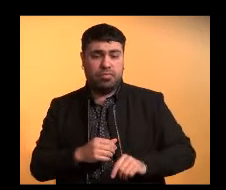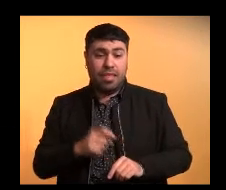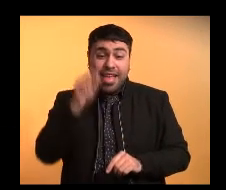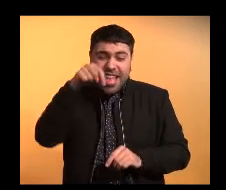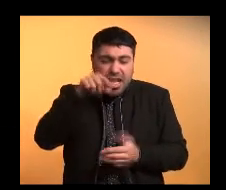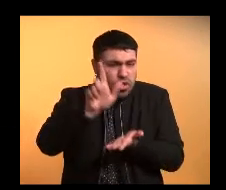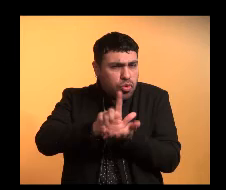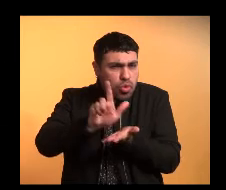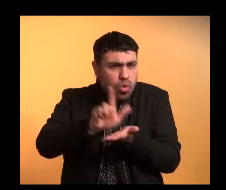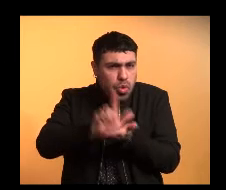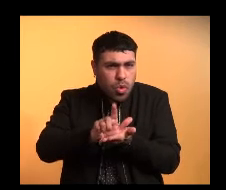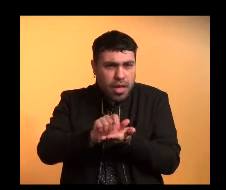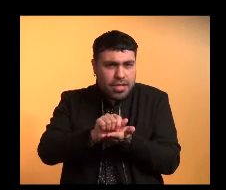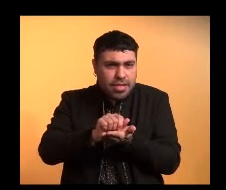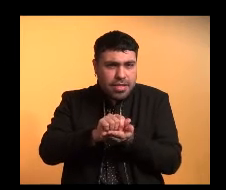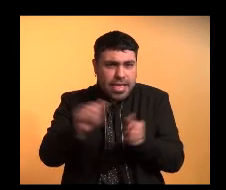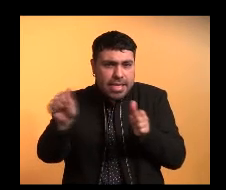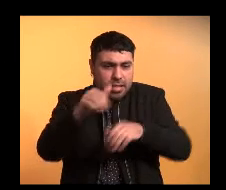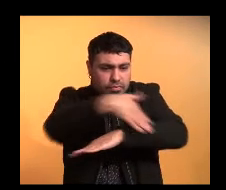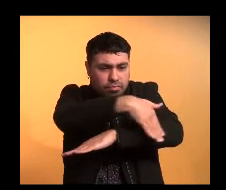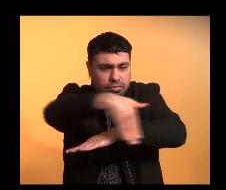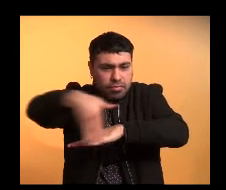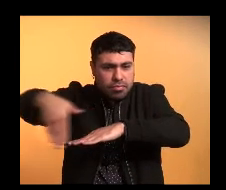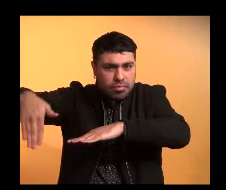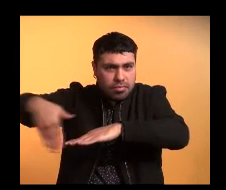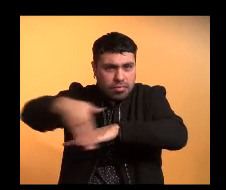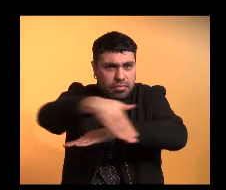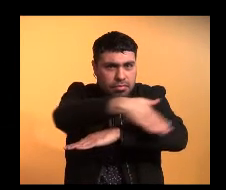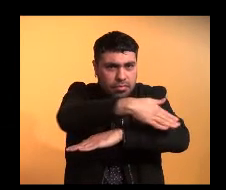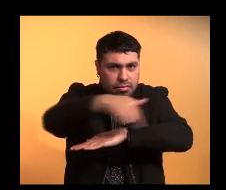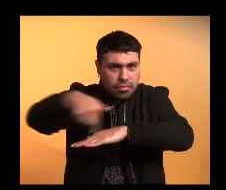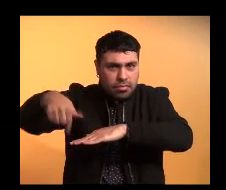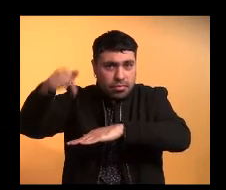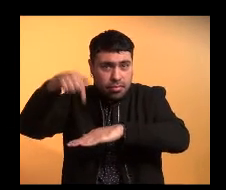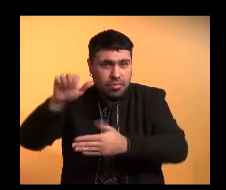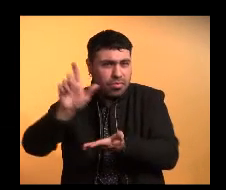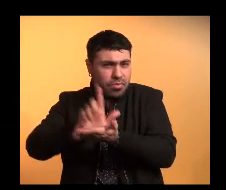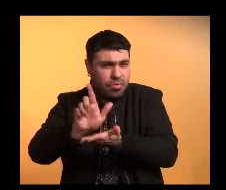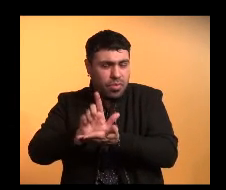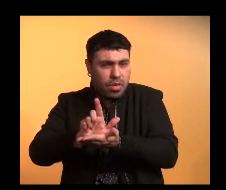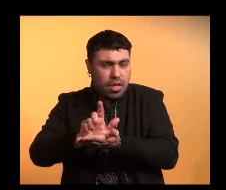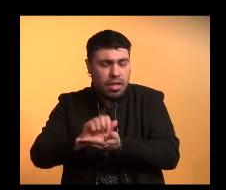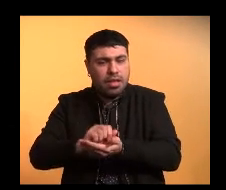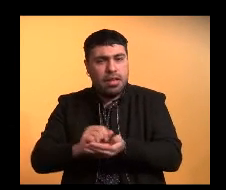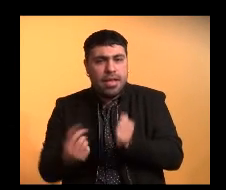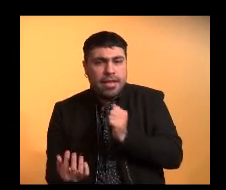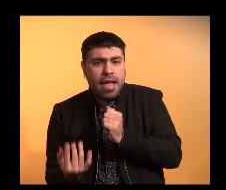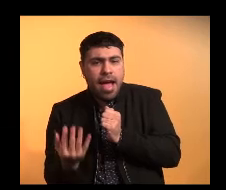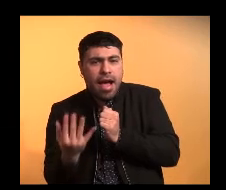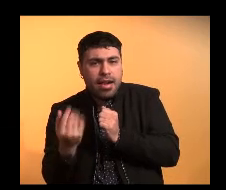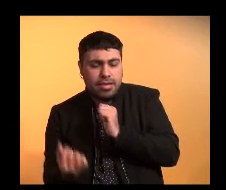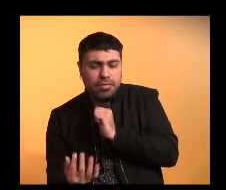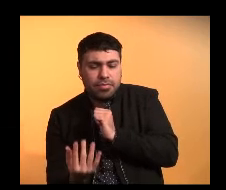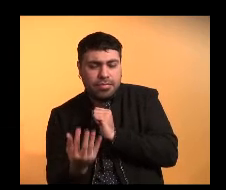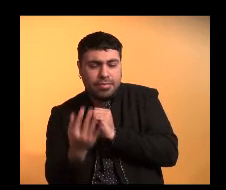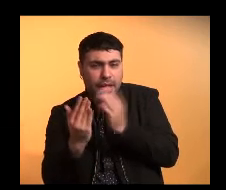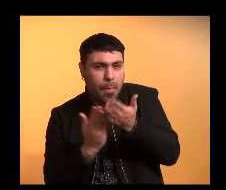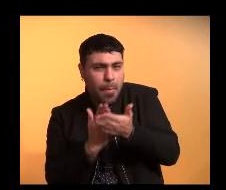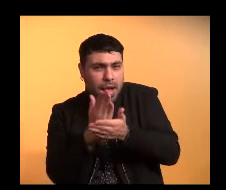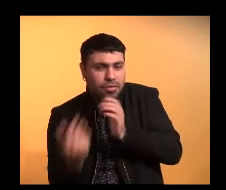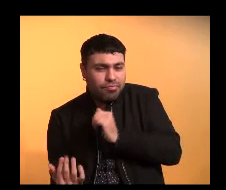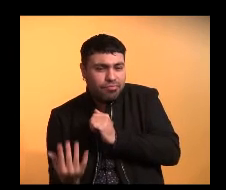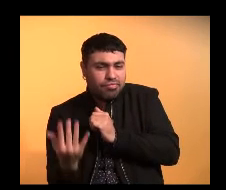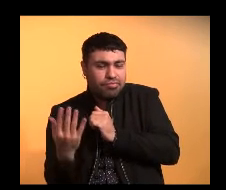esas zonas en la línea costera son las zonas que las algas desde primavera, en verano,